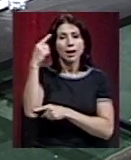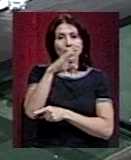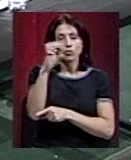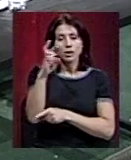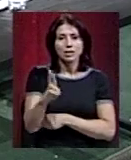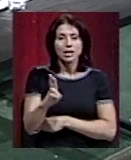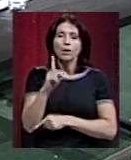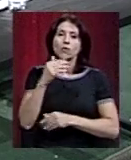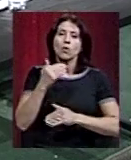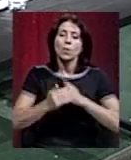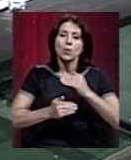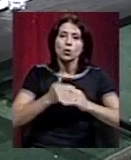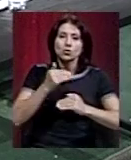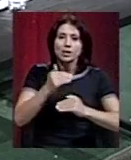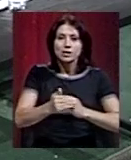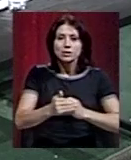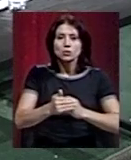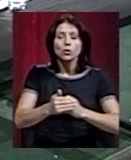un proceso